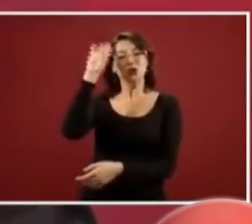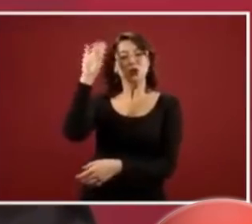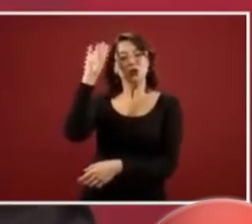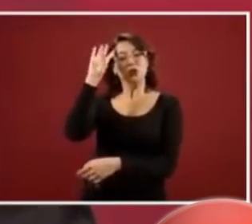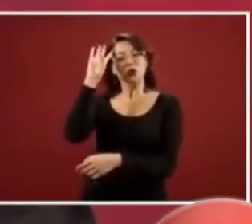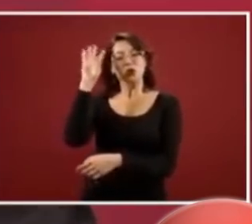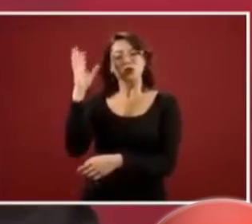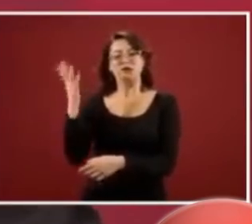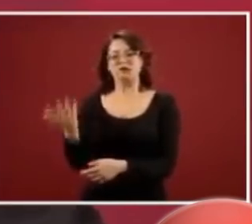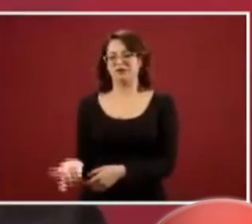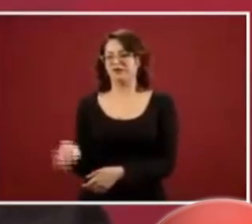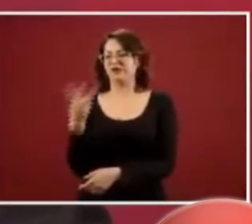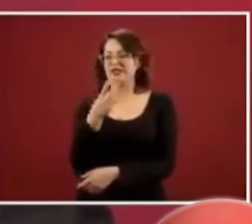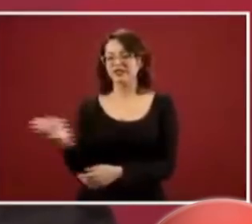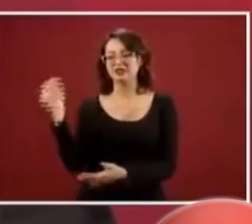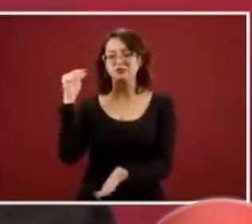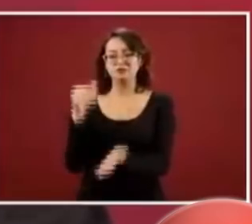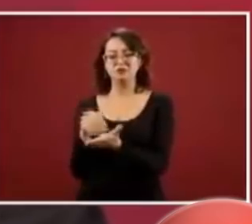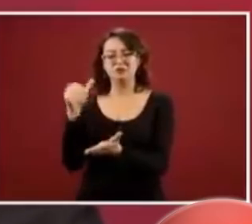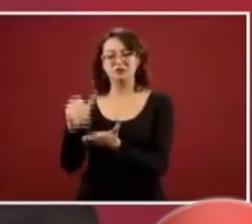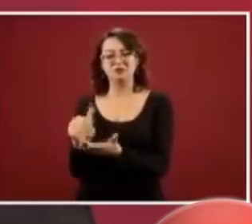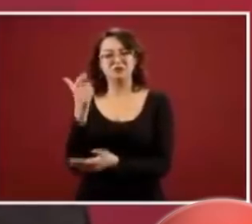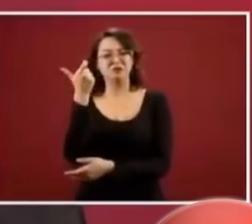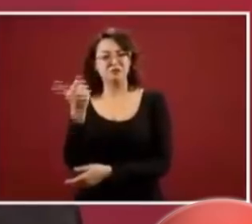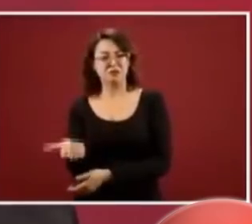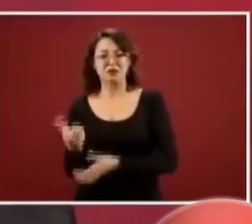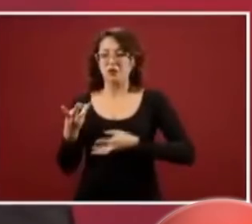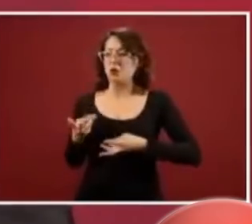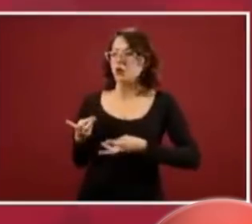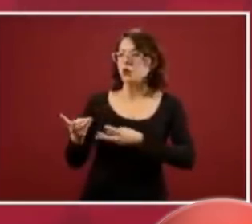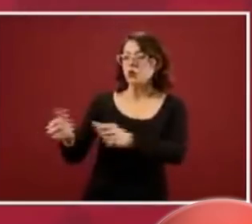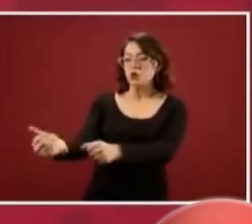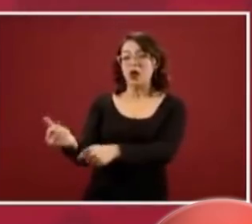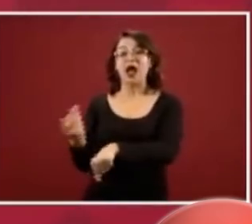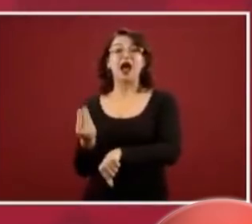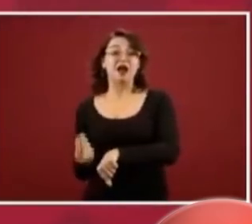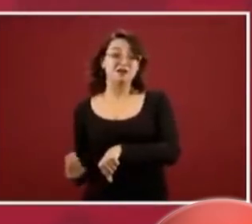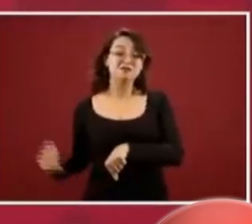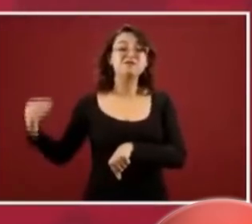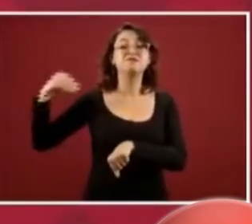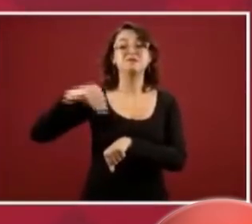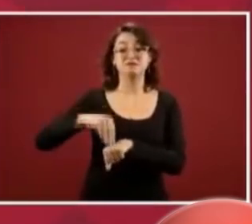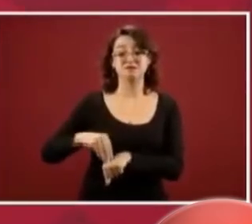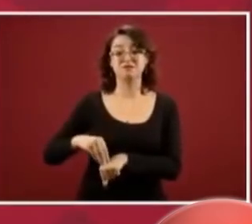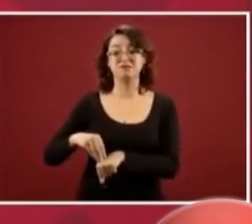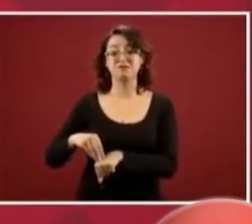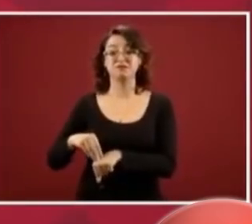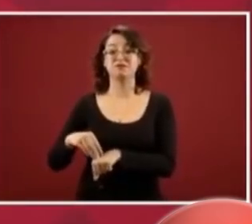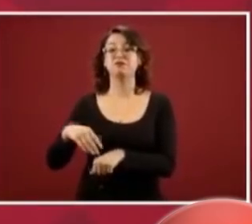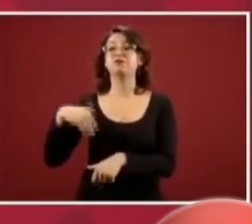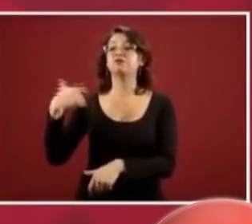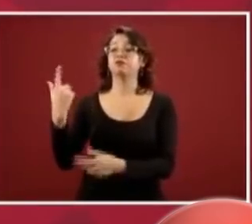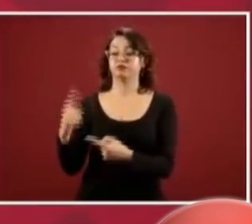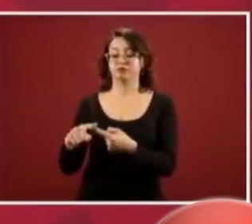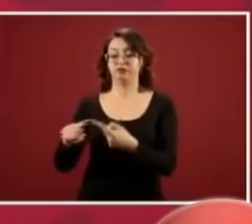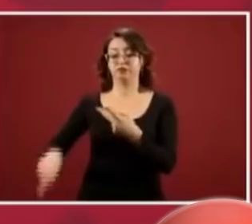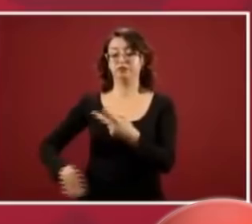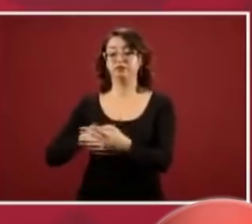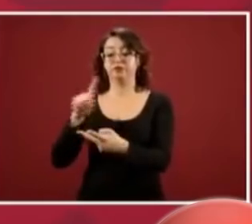de 300 mil millones de pesos, además de que se iba a hundir,